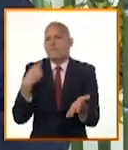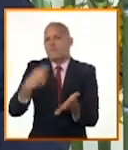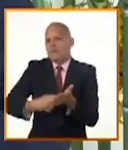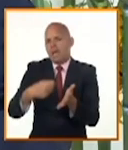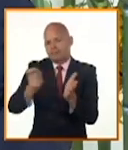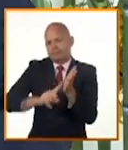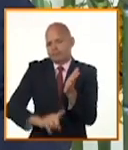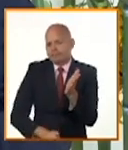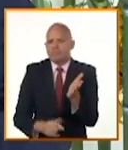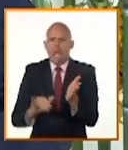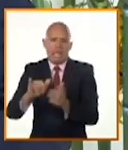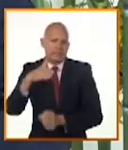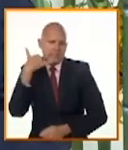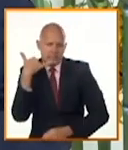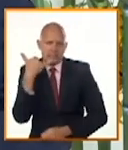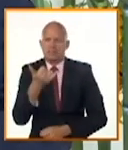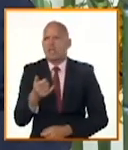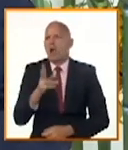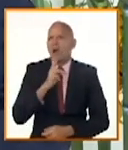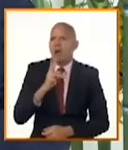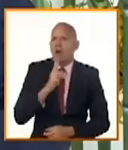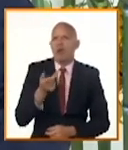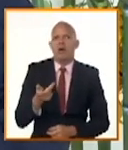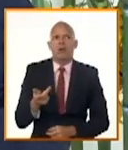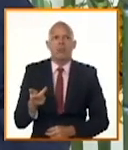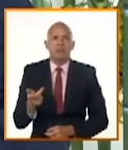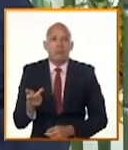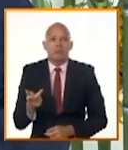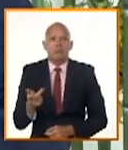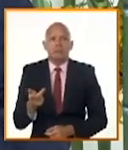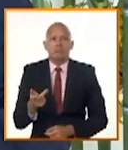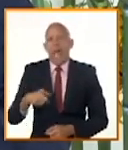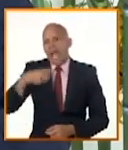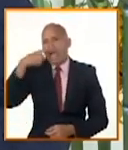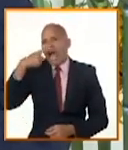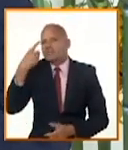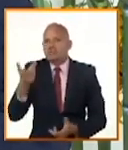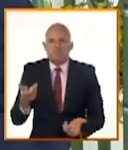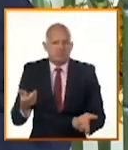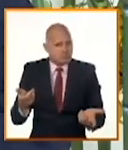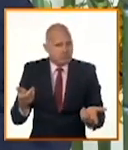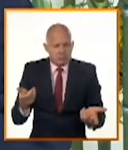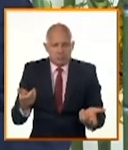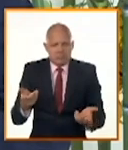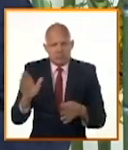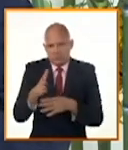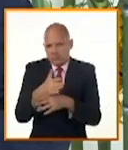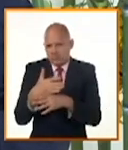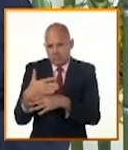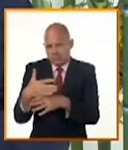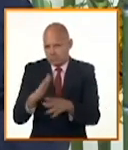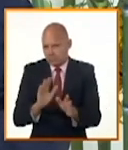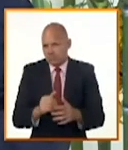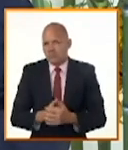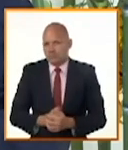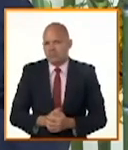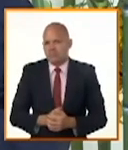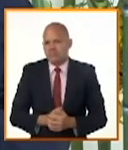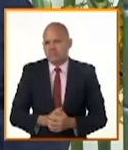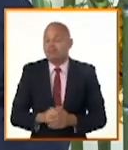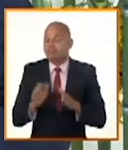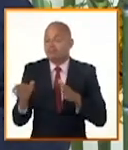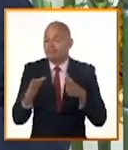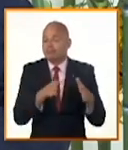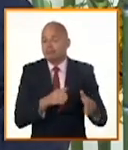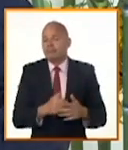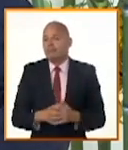teléfono agua y bueno y el otro y el gas en el caso de las personas